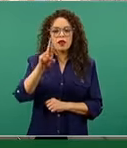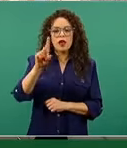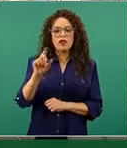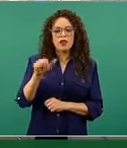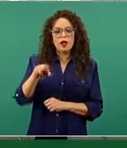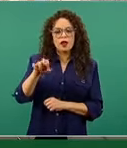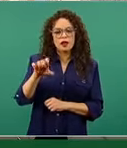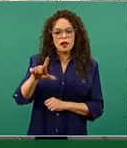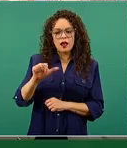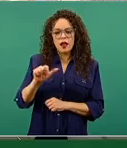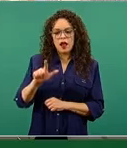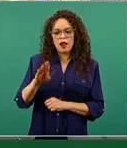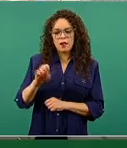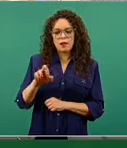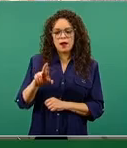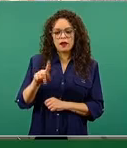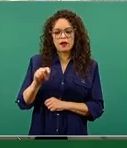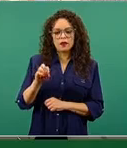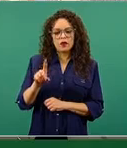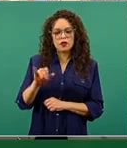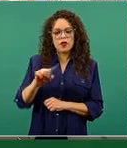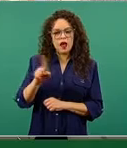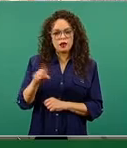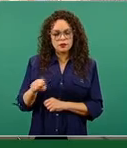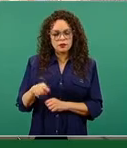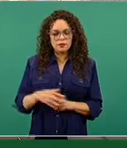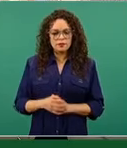Díaz Martínez, en esta serie de